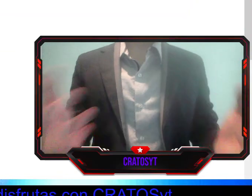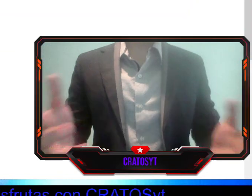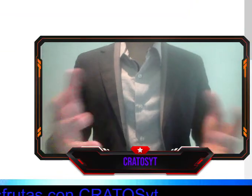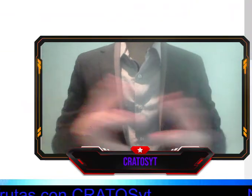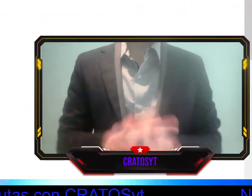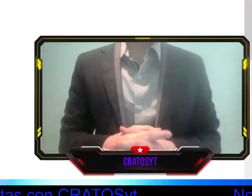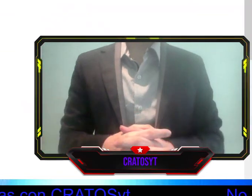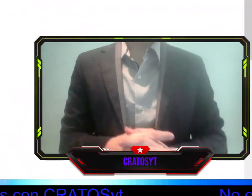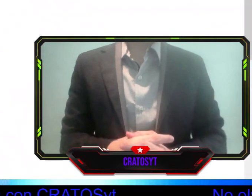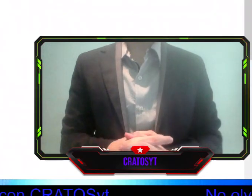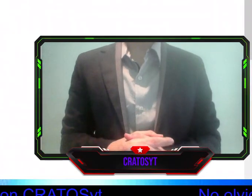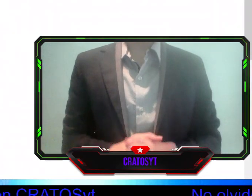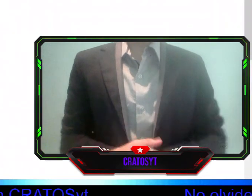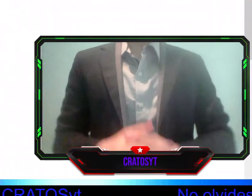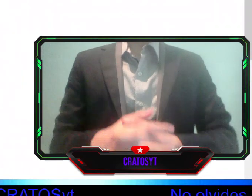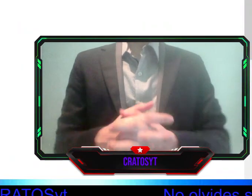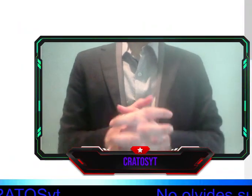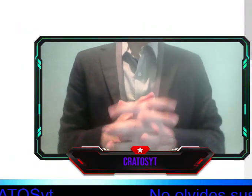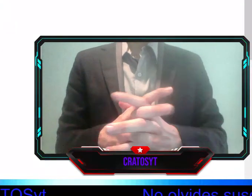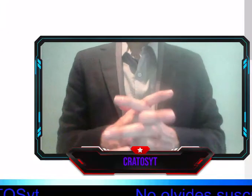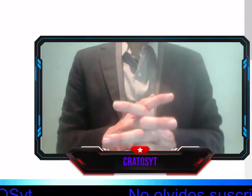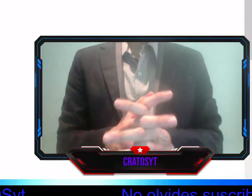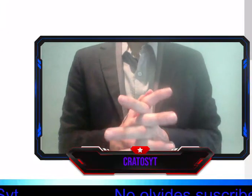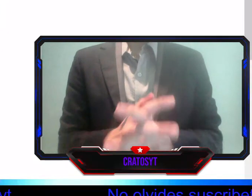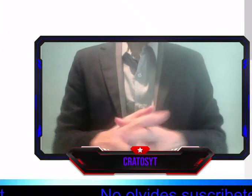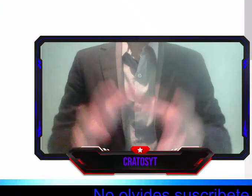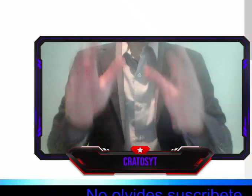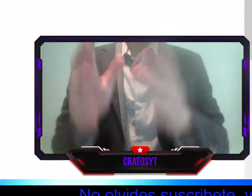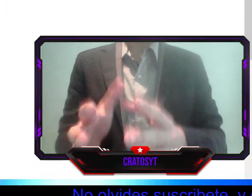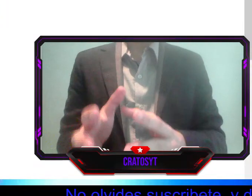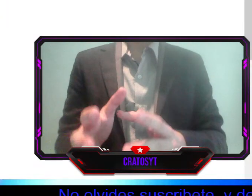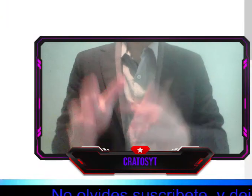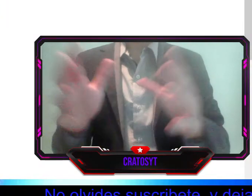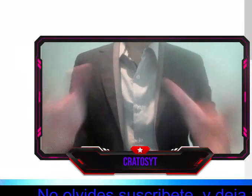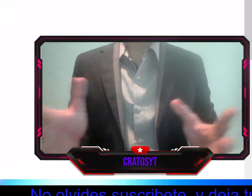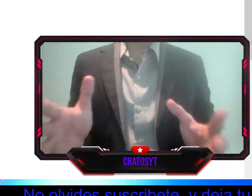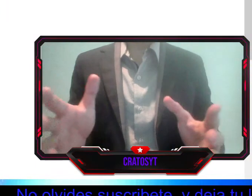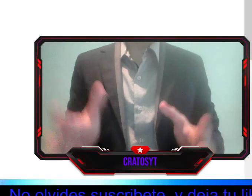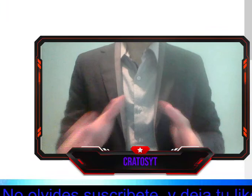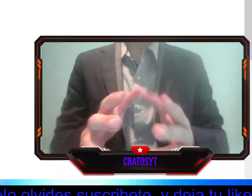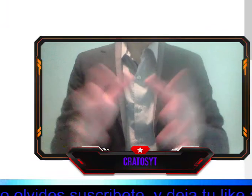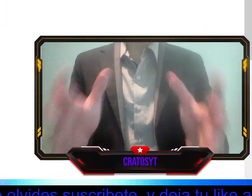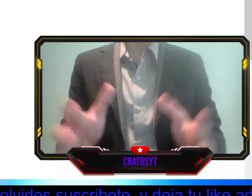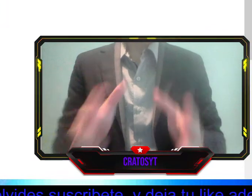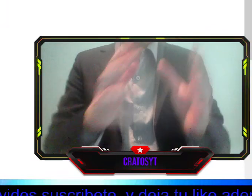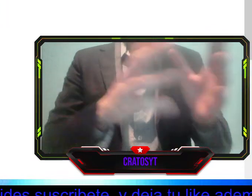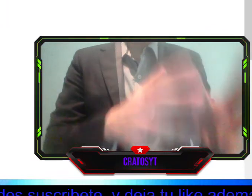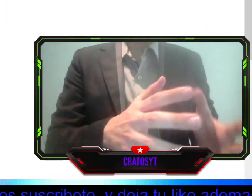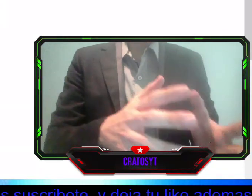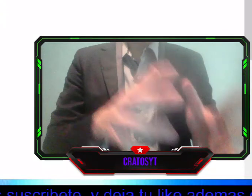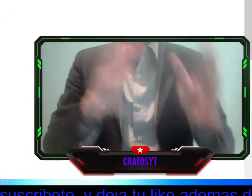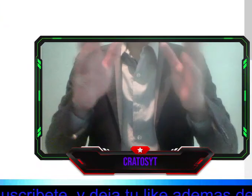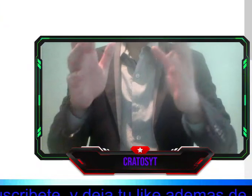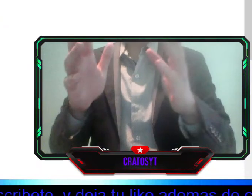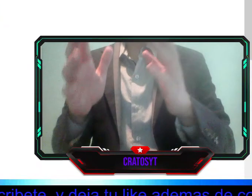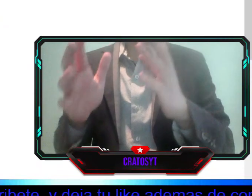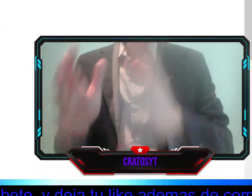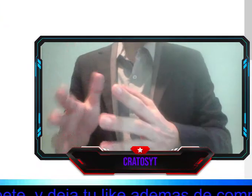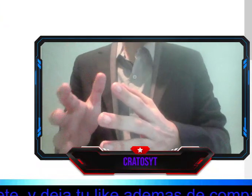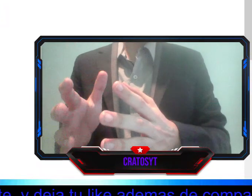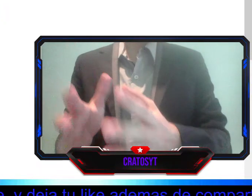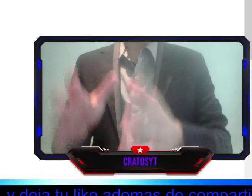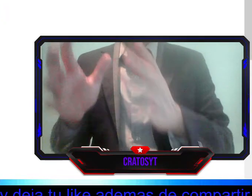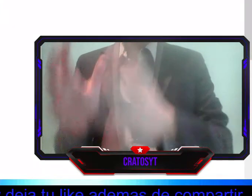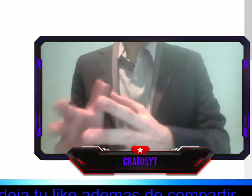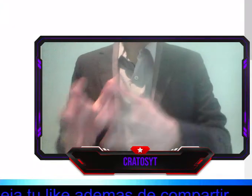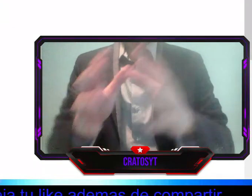son bastante buenos en esa materia. Ellos dicen una cosa como se tiene que decir, no importa de qué lado, ya sea Morena,